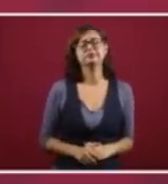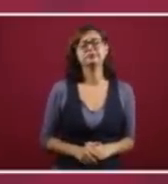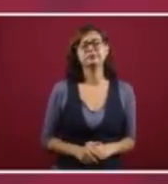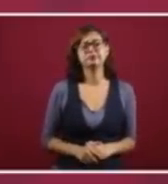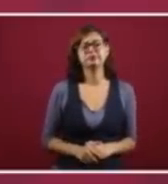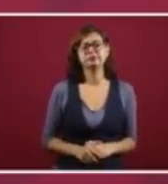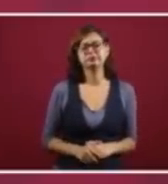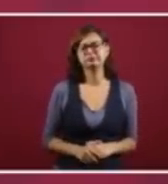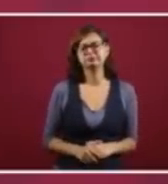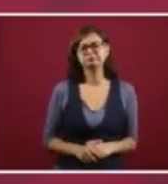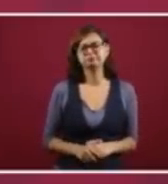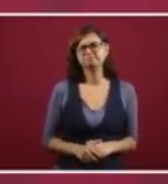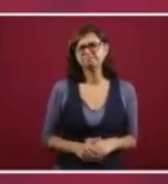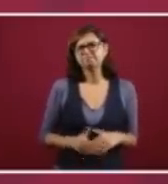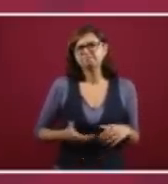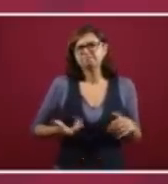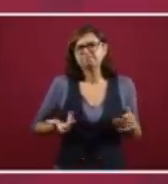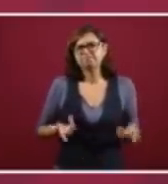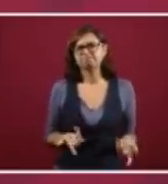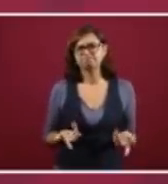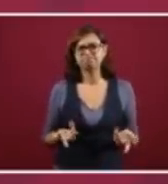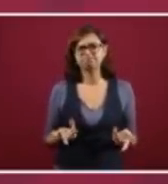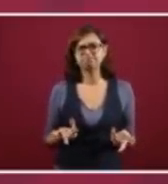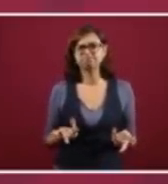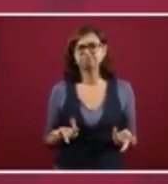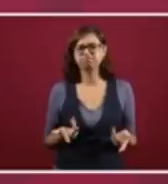No tienen por qué detener